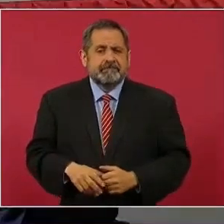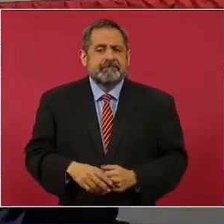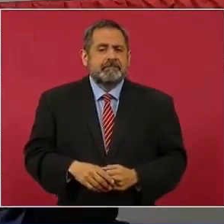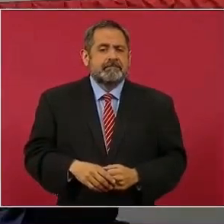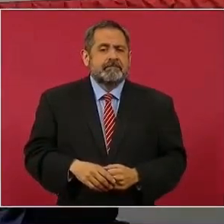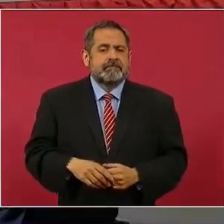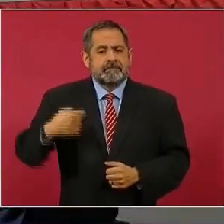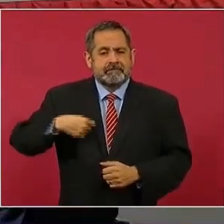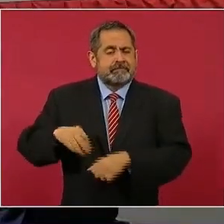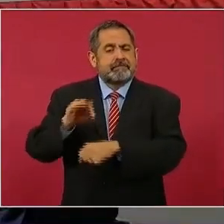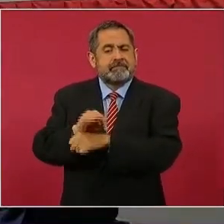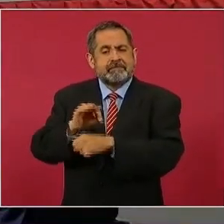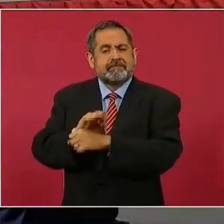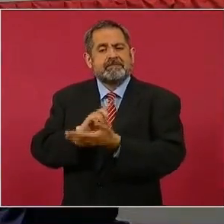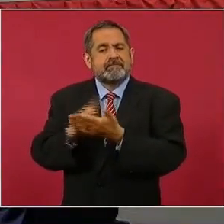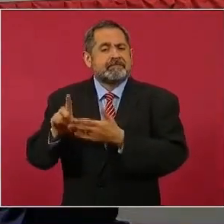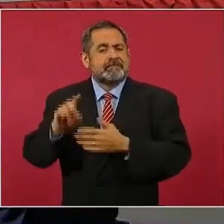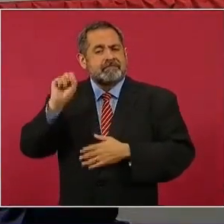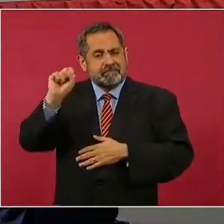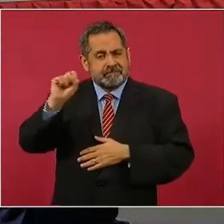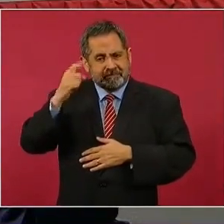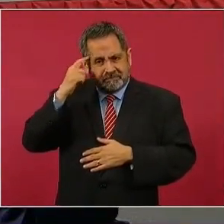La defensa de los derechos sindicales